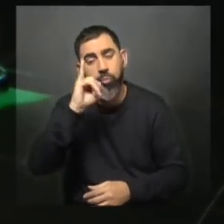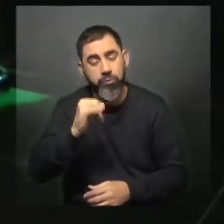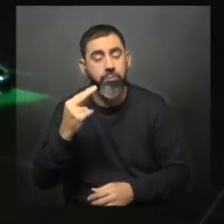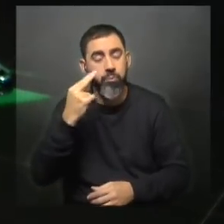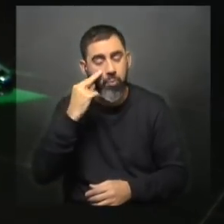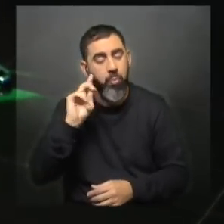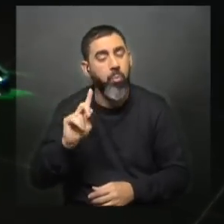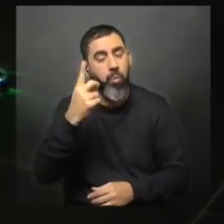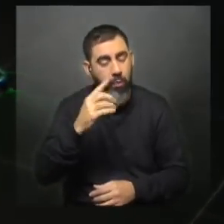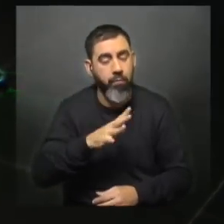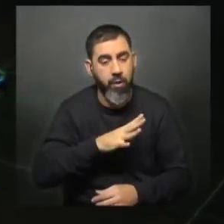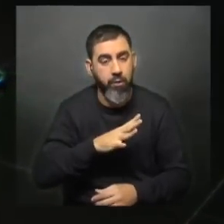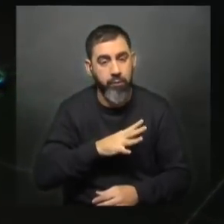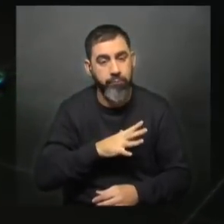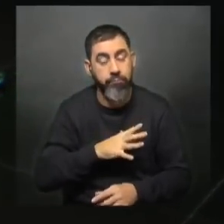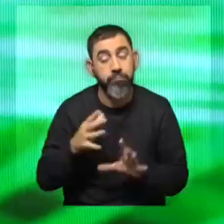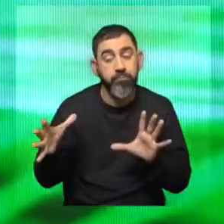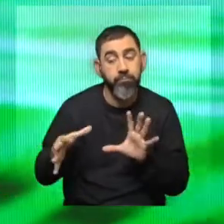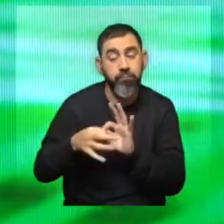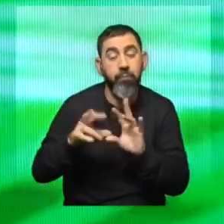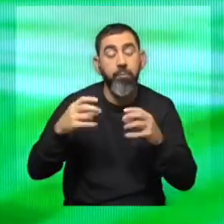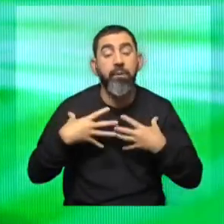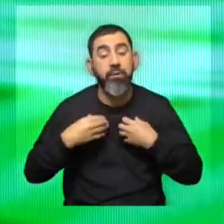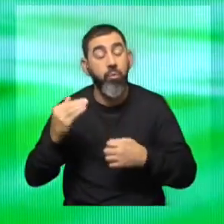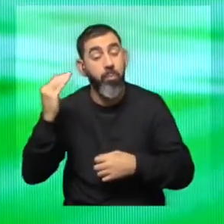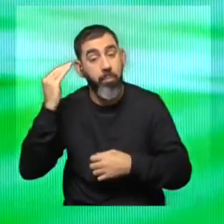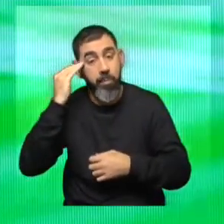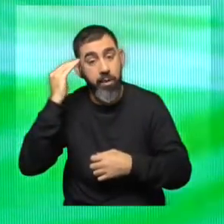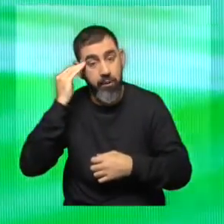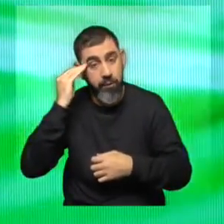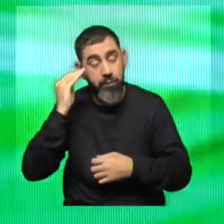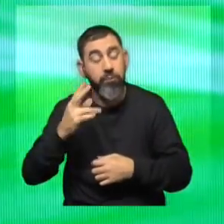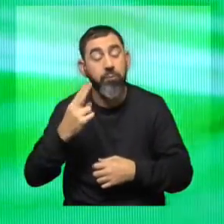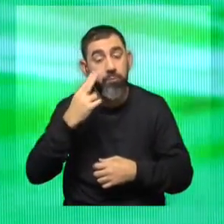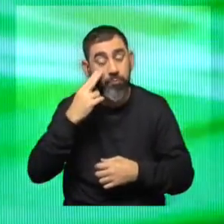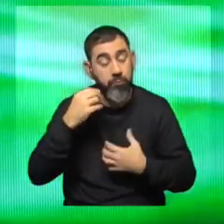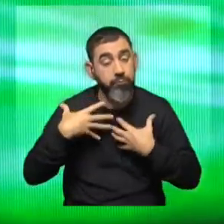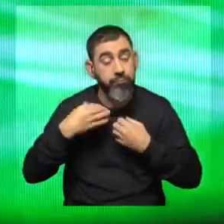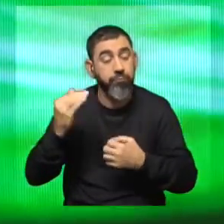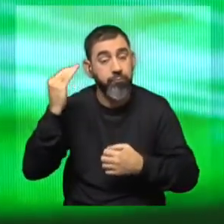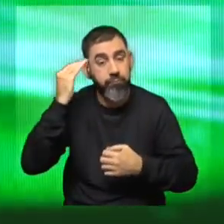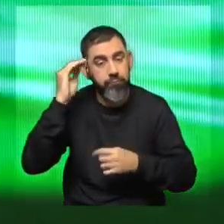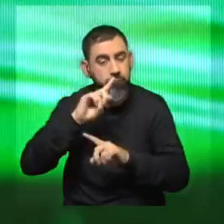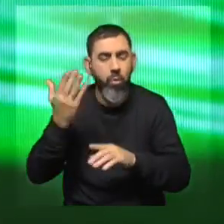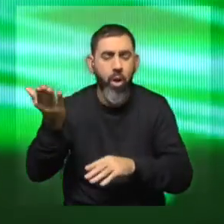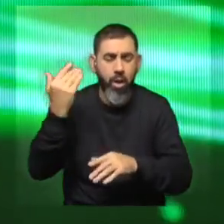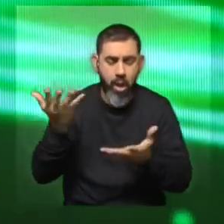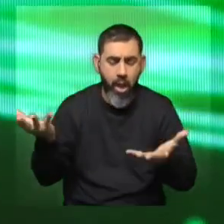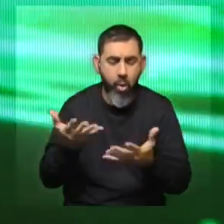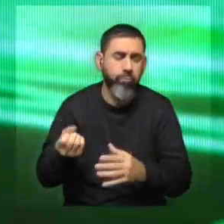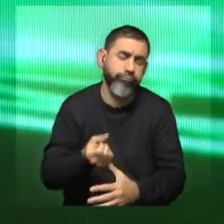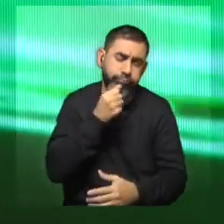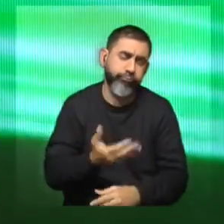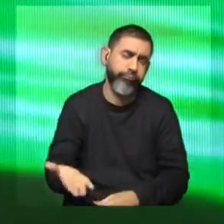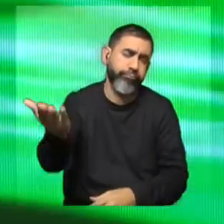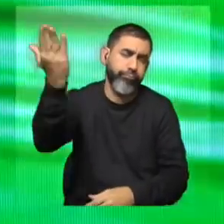es uno de los principales problemas asociados a temas de Salud Mental también hay una problemática de Salud Mental que no es de ahora es histórica este